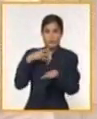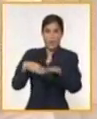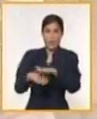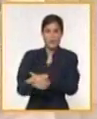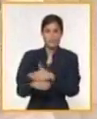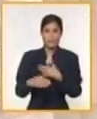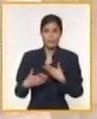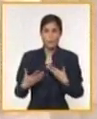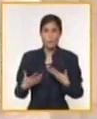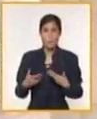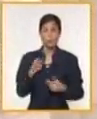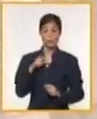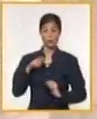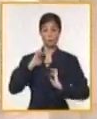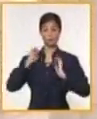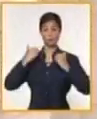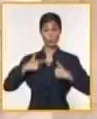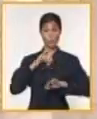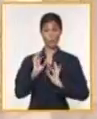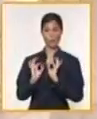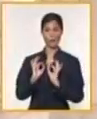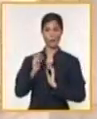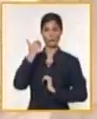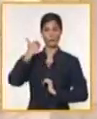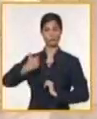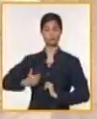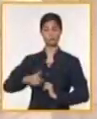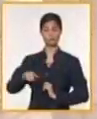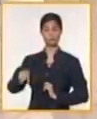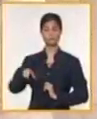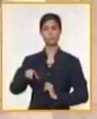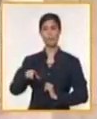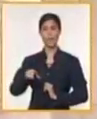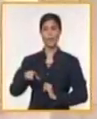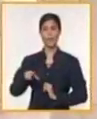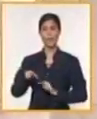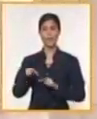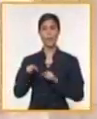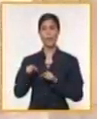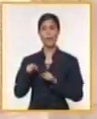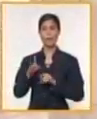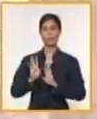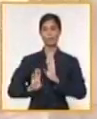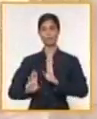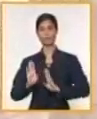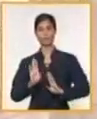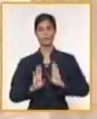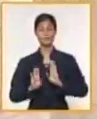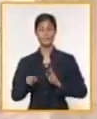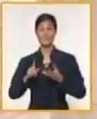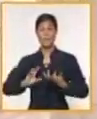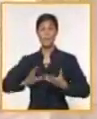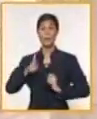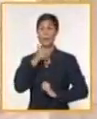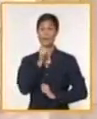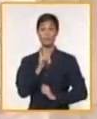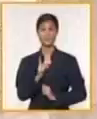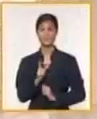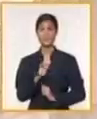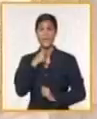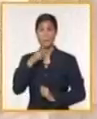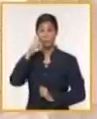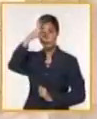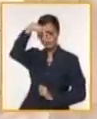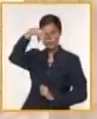exterior. Y entonces esto crea algo así como una situación complicada, que Trump parece que no la ve y